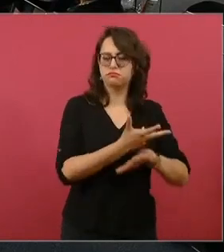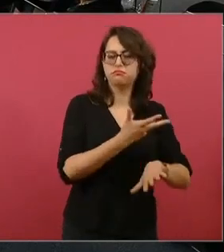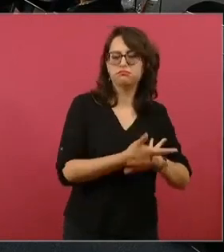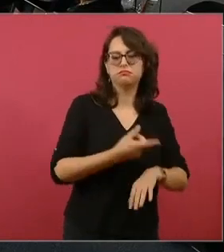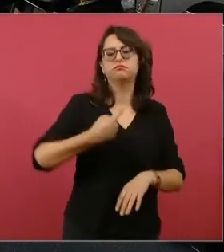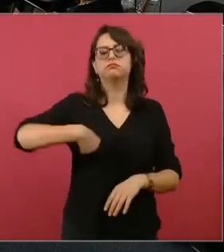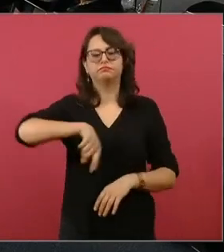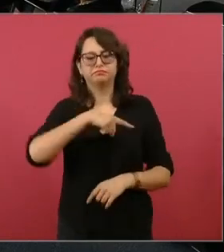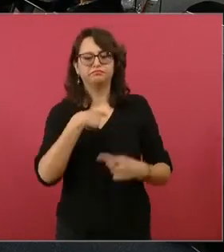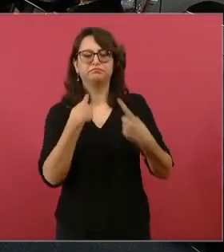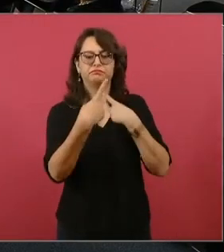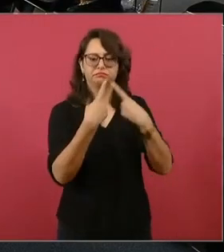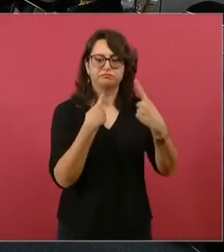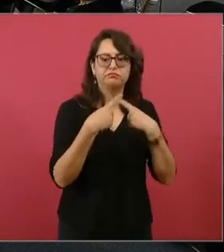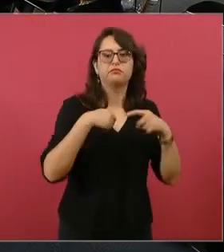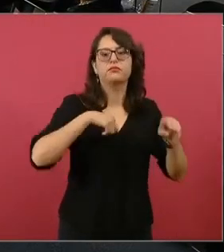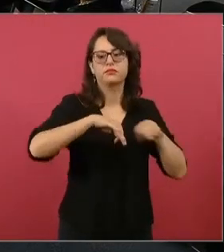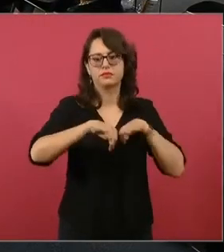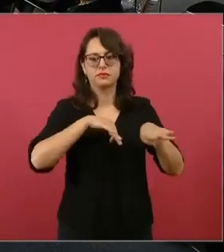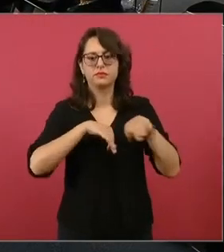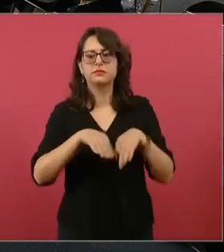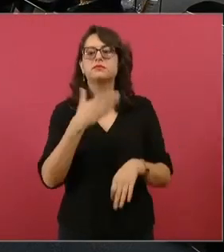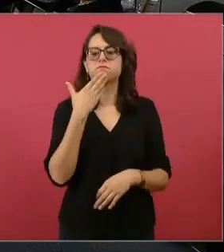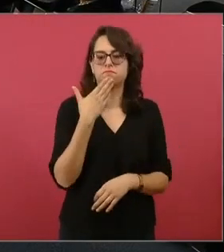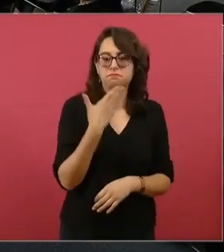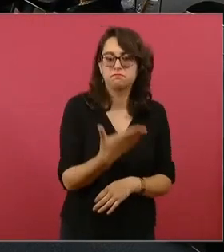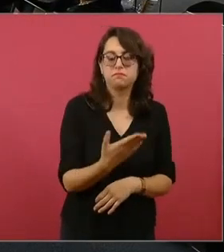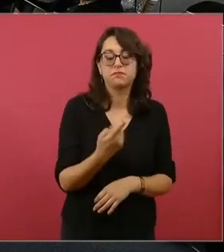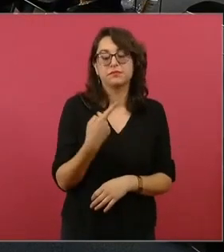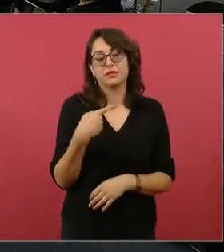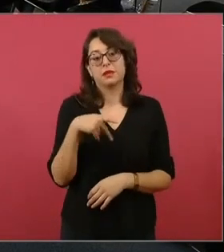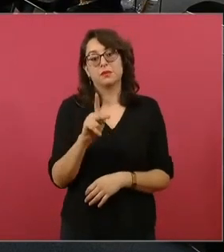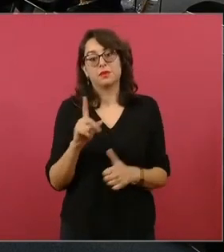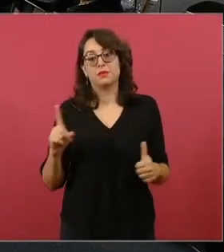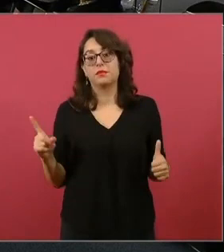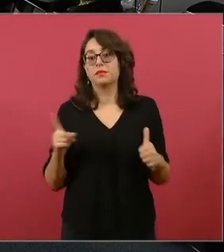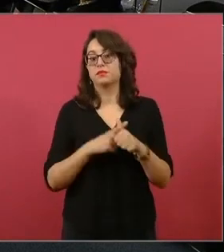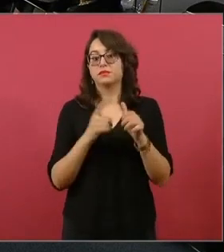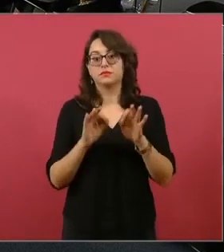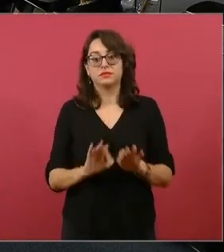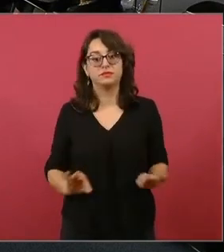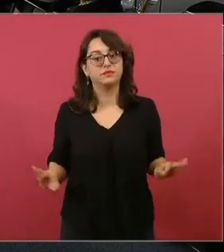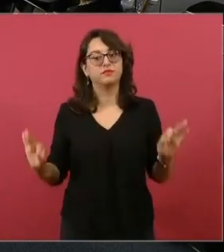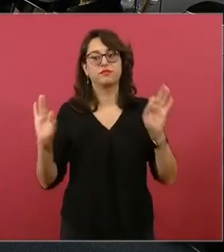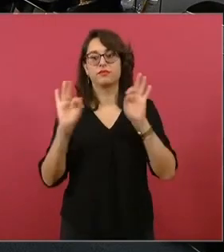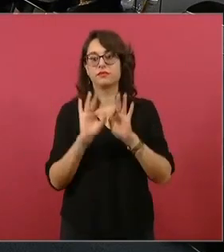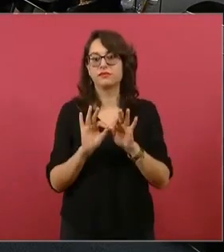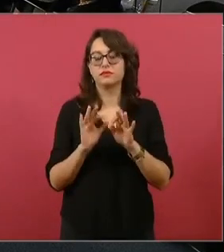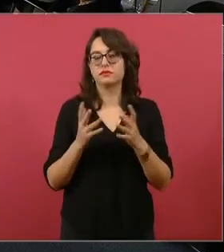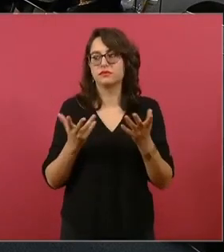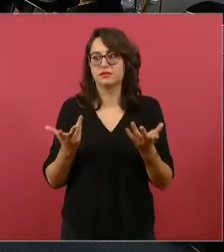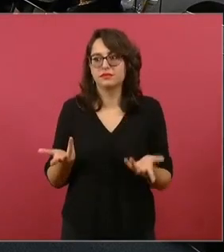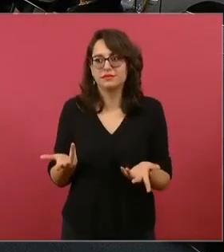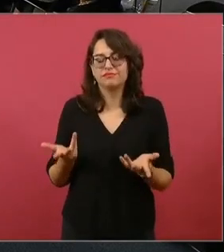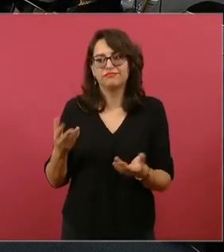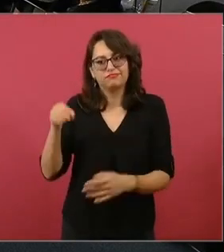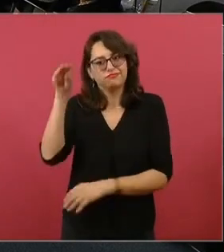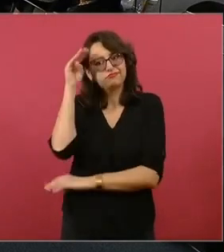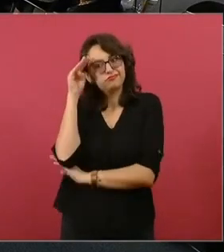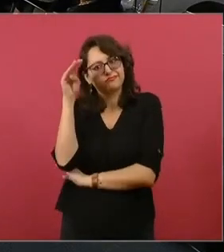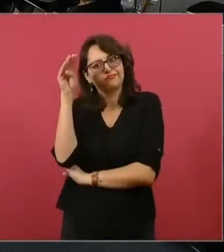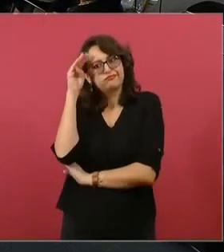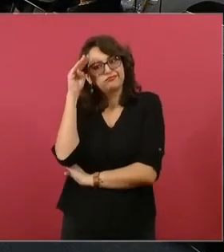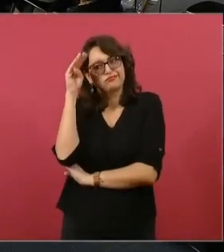eso, pero lo que queremos es que se atiendan las causas, porque nosotros hemos venido insistiendo en